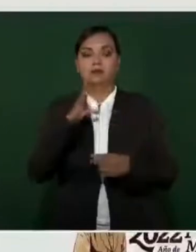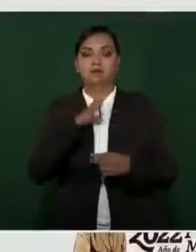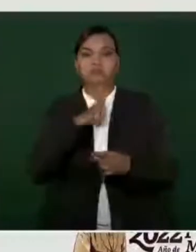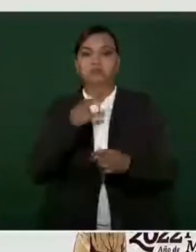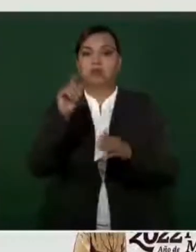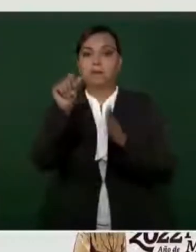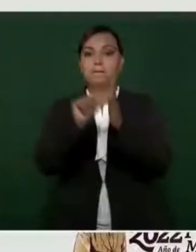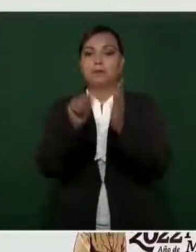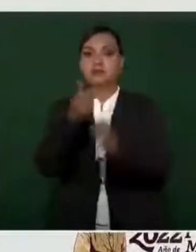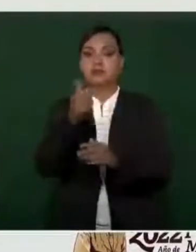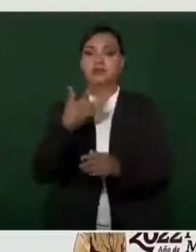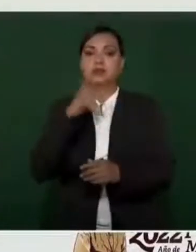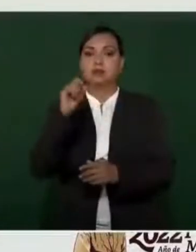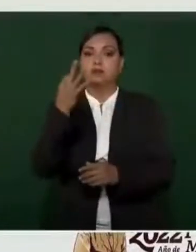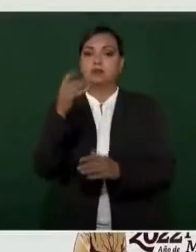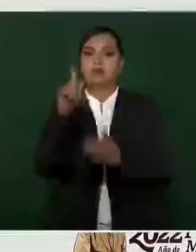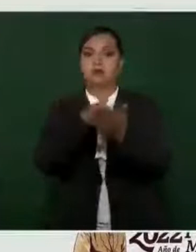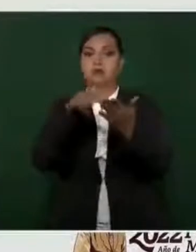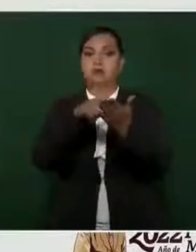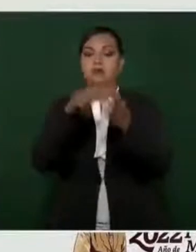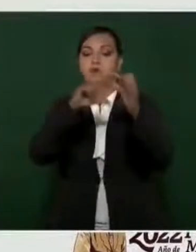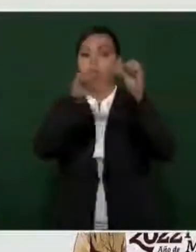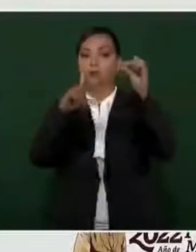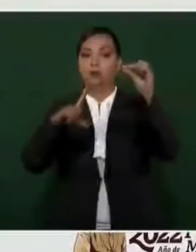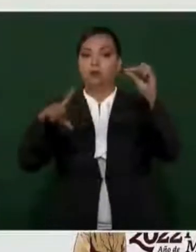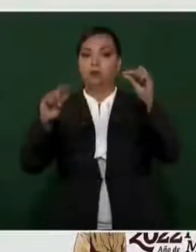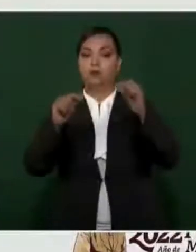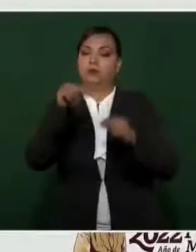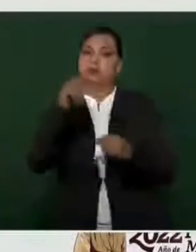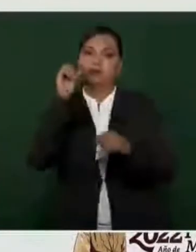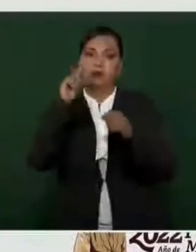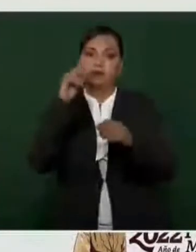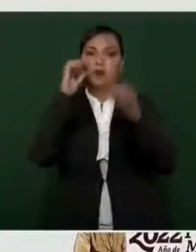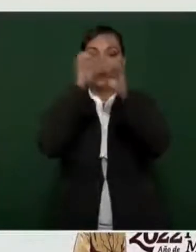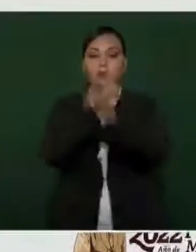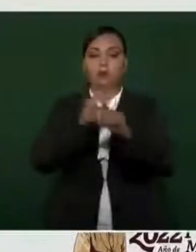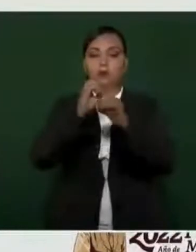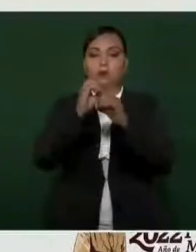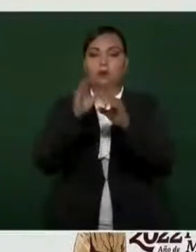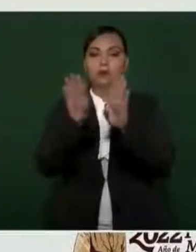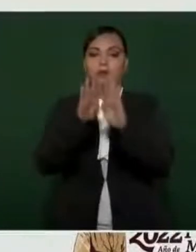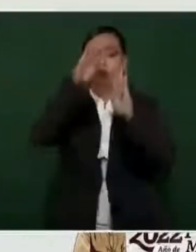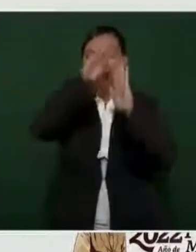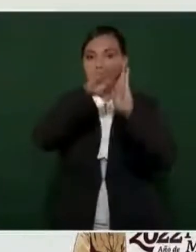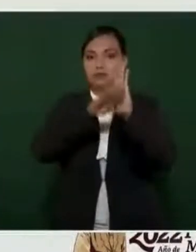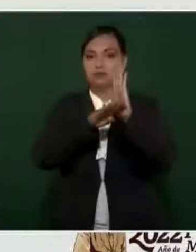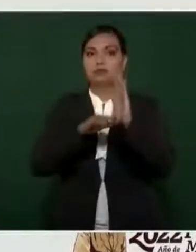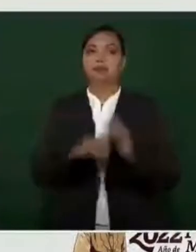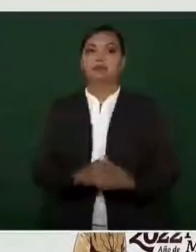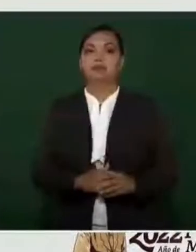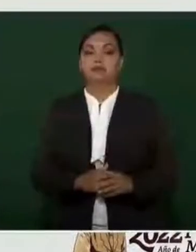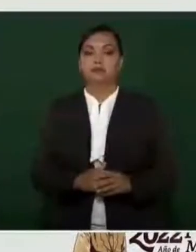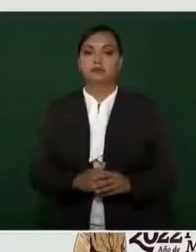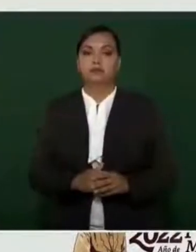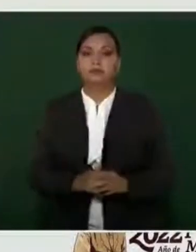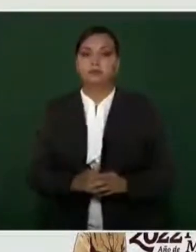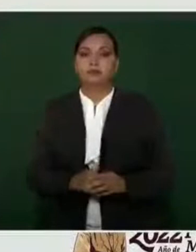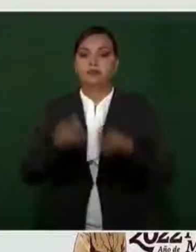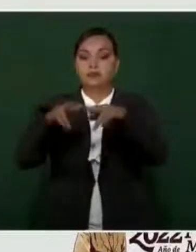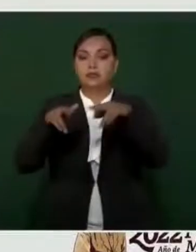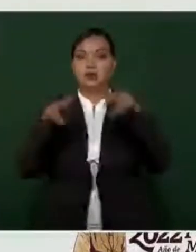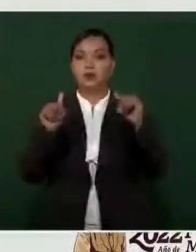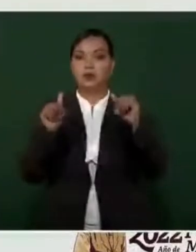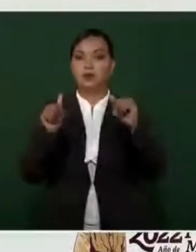agosto, tiene el 23 lugar a nivel nacional, y aquí también observamos la tendencia hacia la baja. En robo